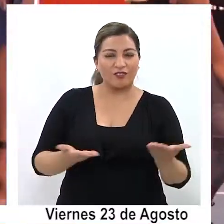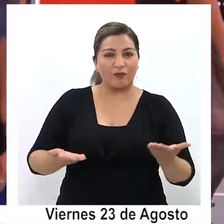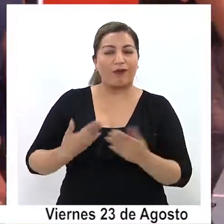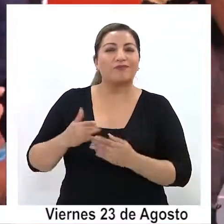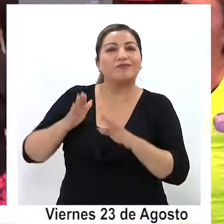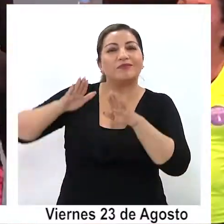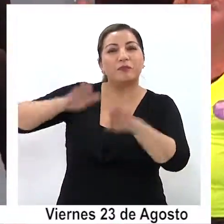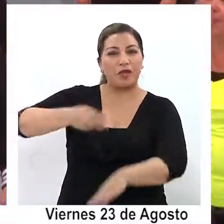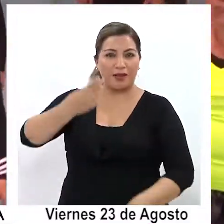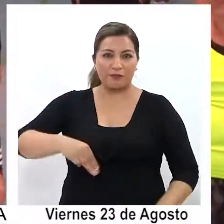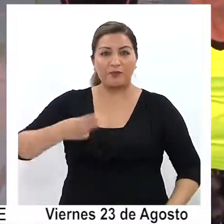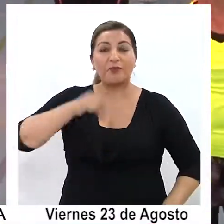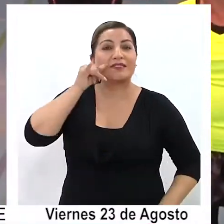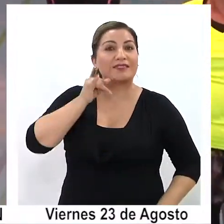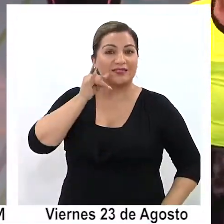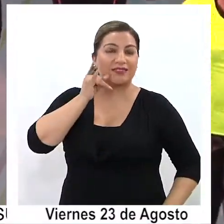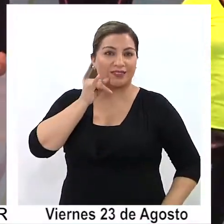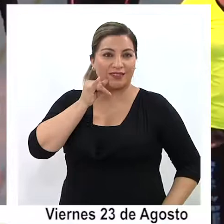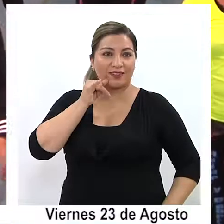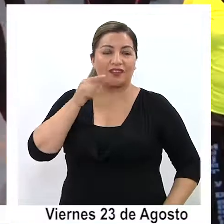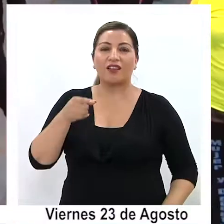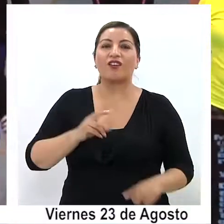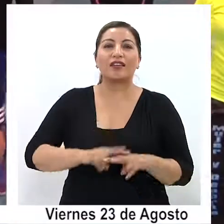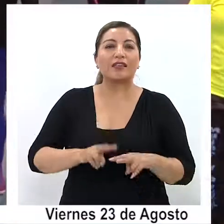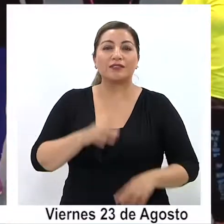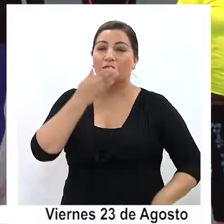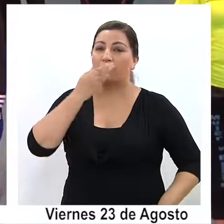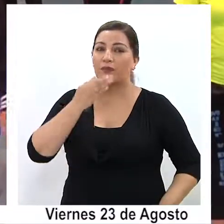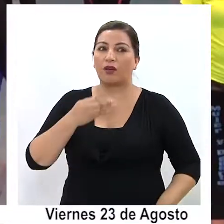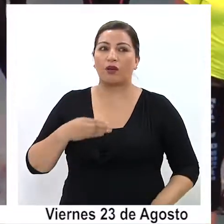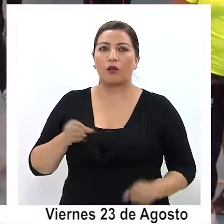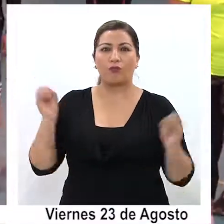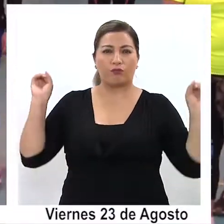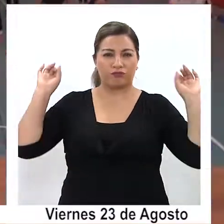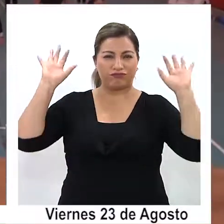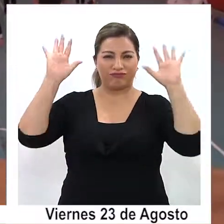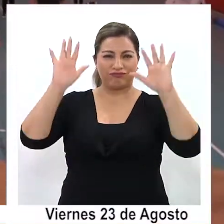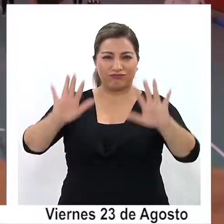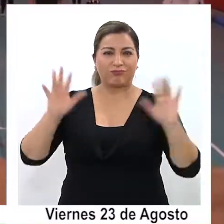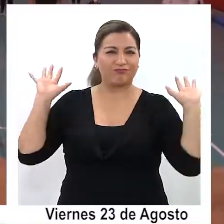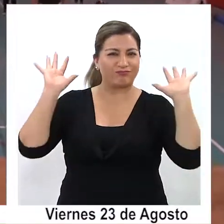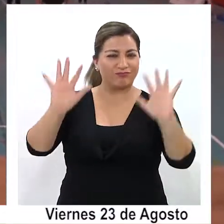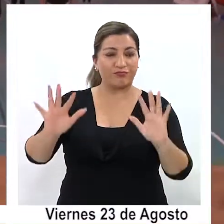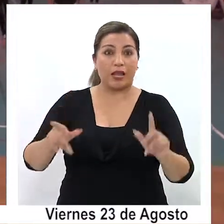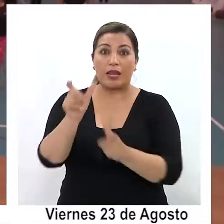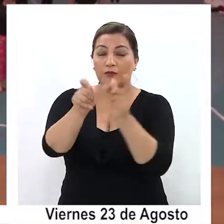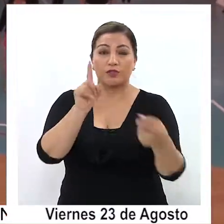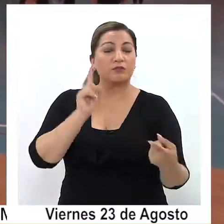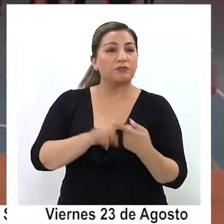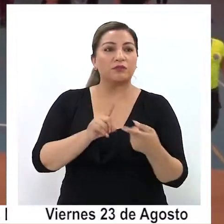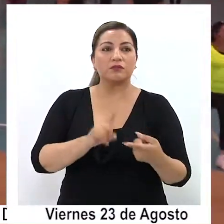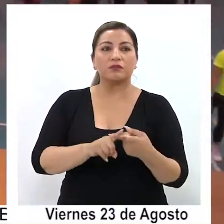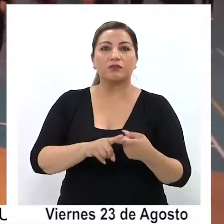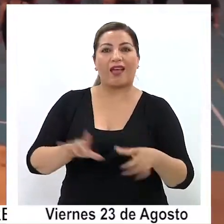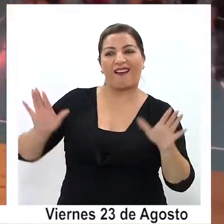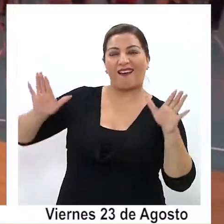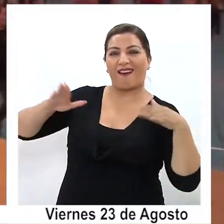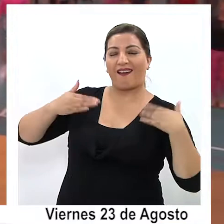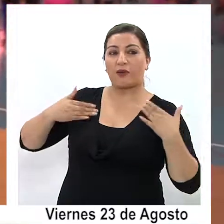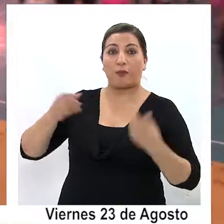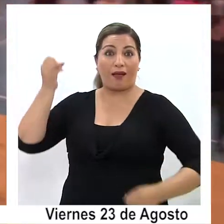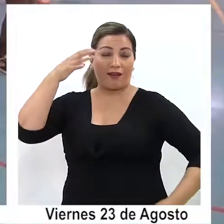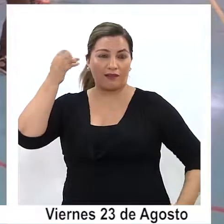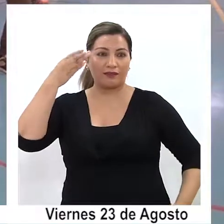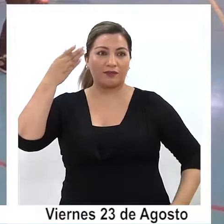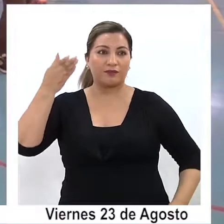al patrocinio de la Municipalidad de Iquique, lo que favoreció la asistencia masiva. Los participantes asistieron motivados